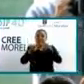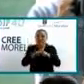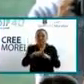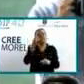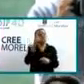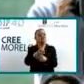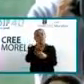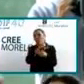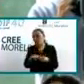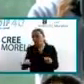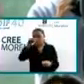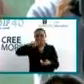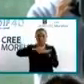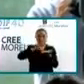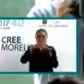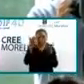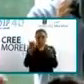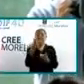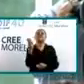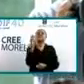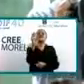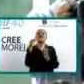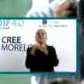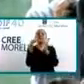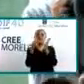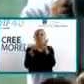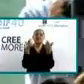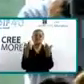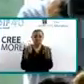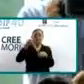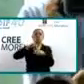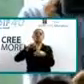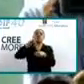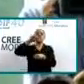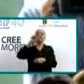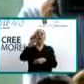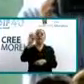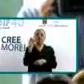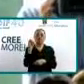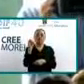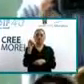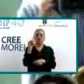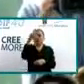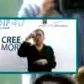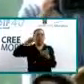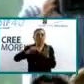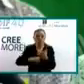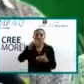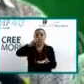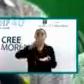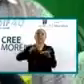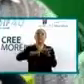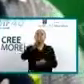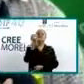Costó 360 millones de pesos, doctor Narro, no me lo quería creer. Costó